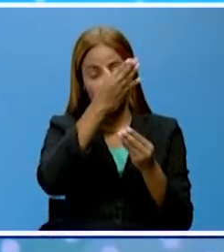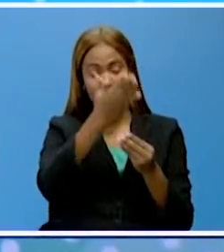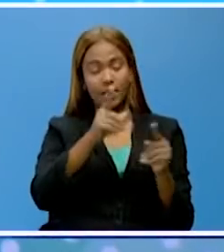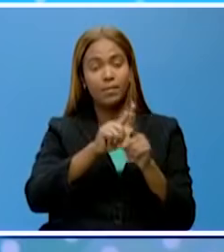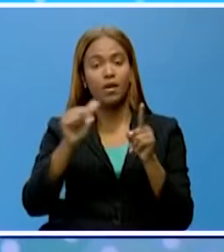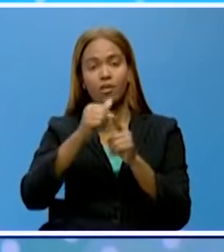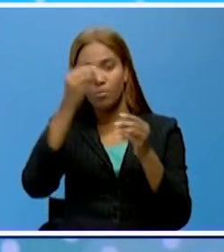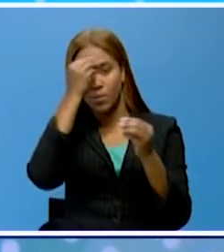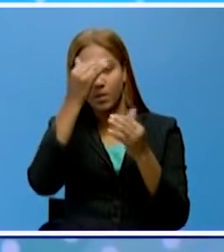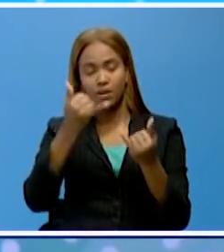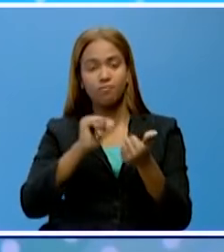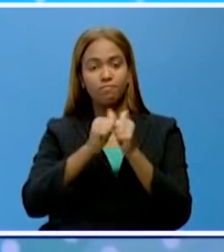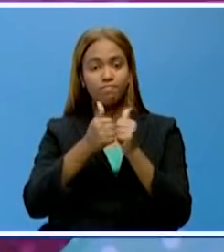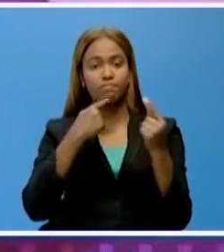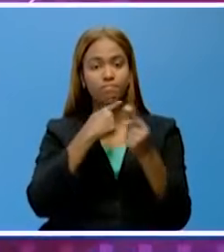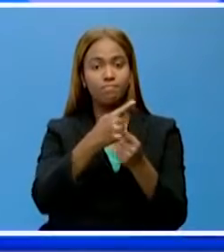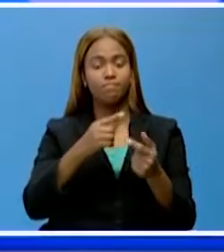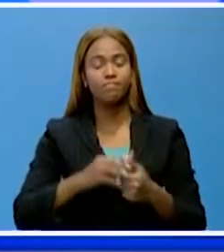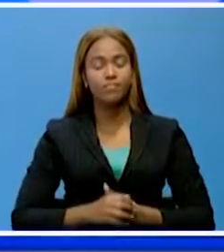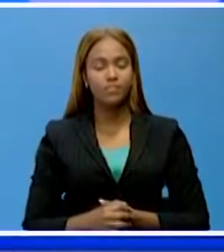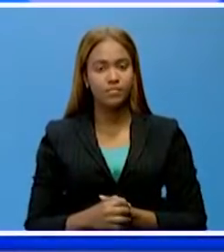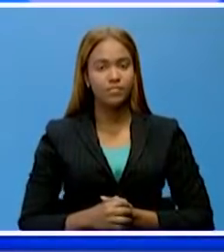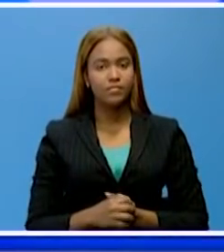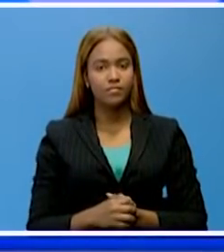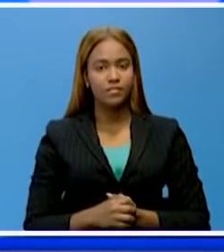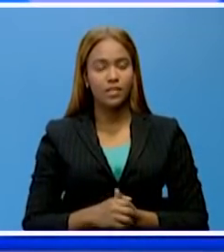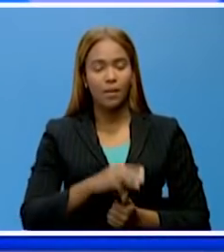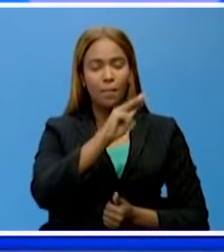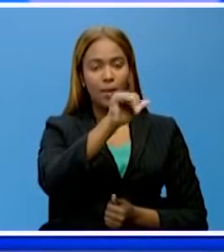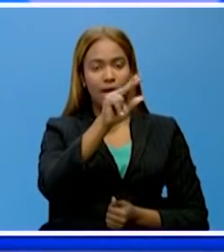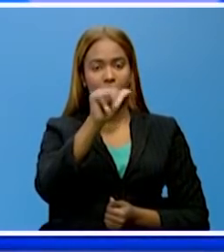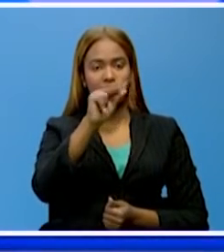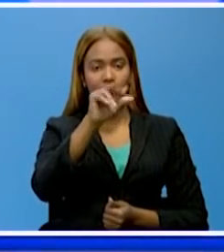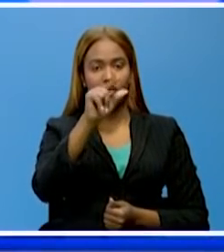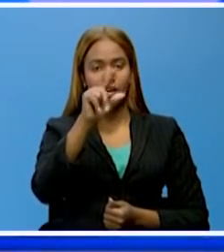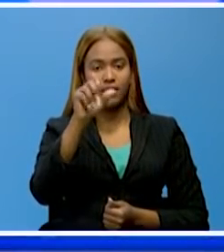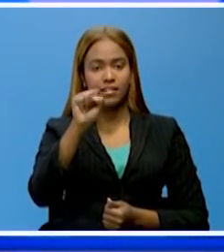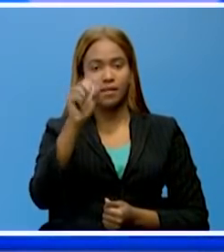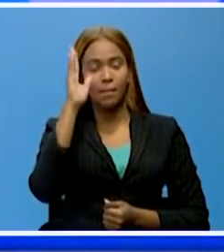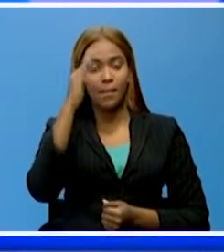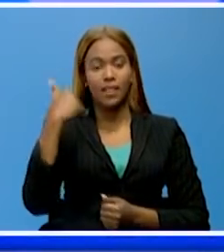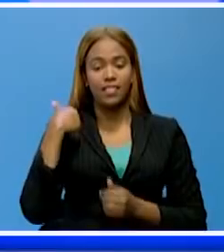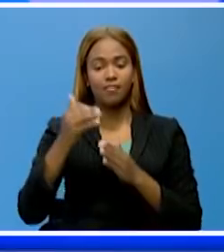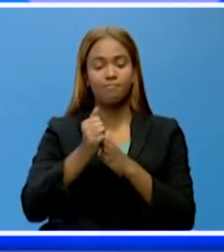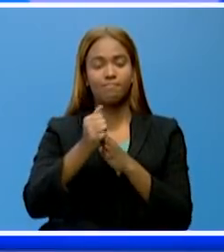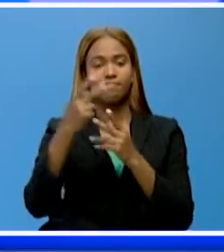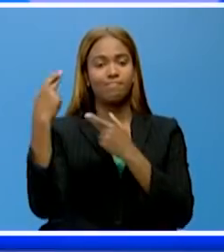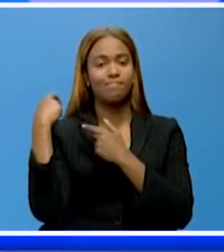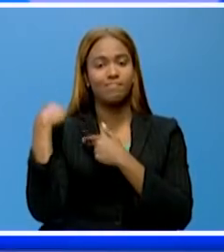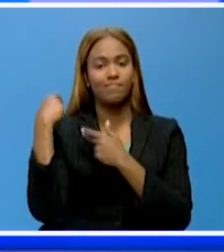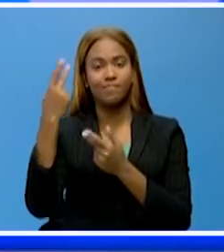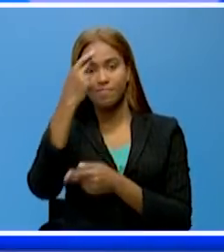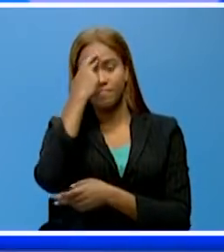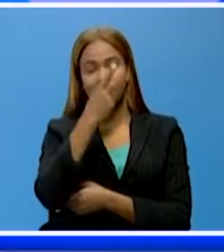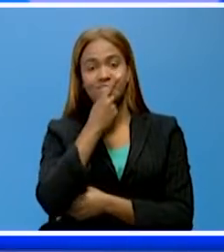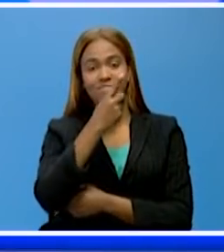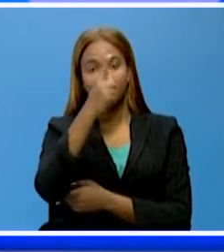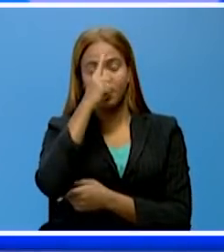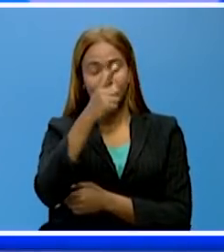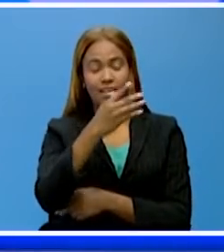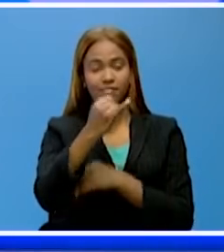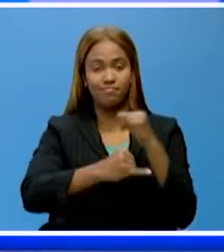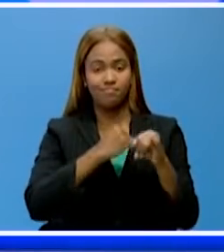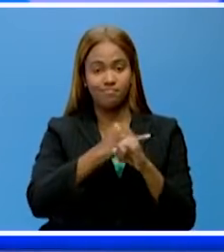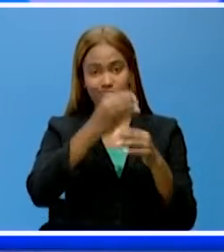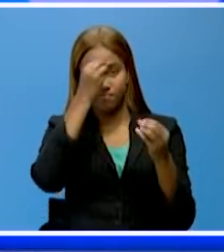informaciones en las deportivas. María Vargas representará a la República Dominicana en Miss Petit